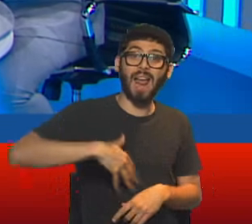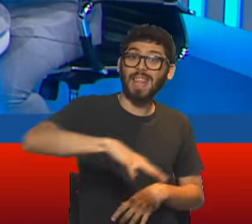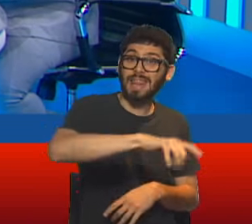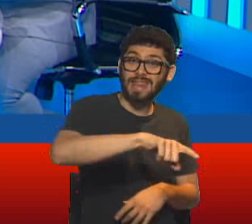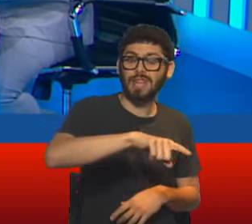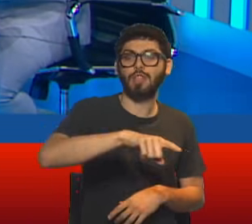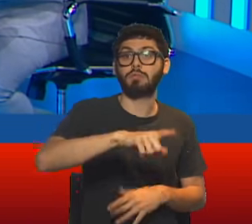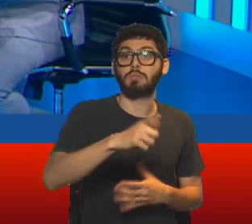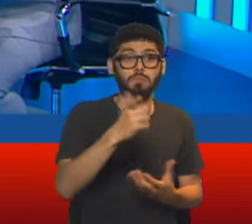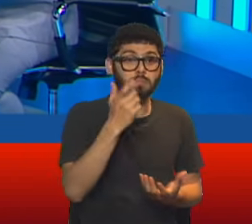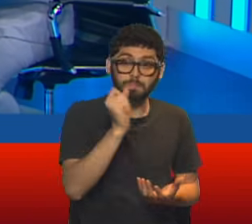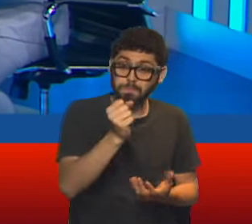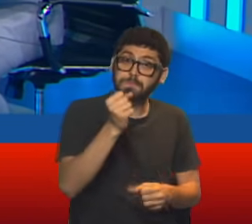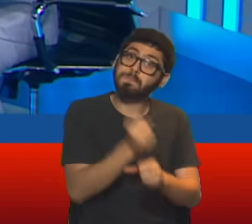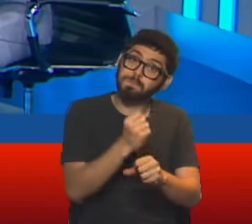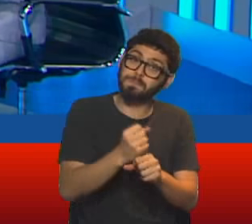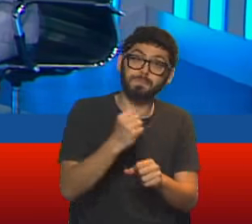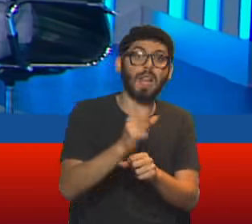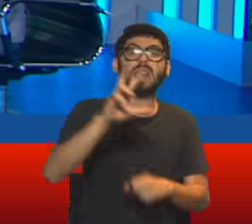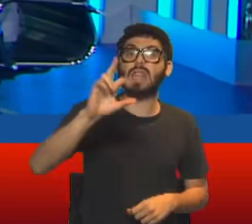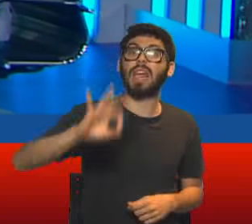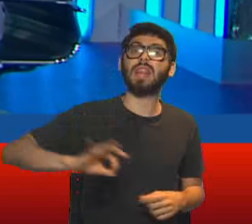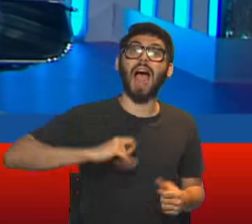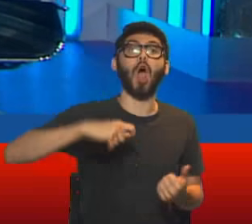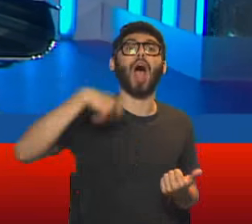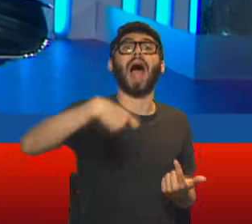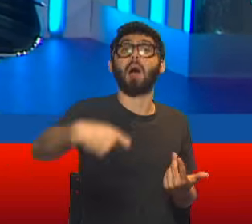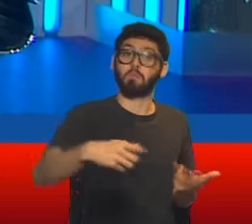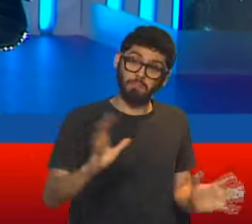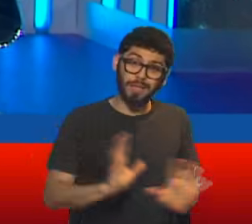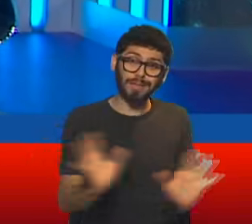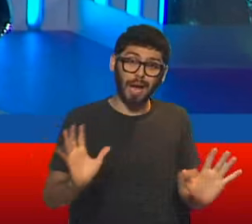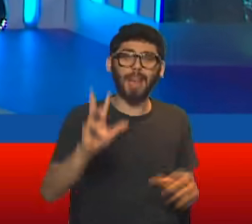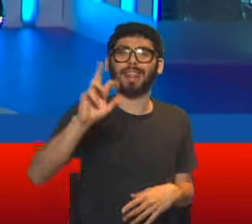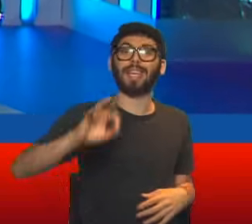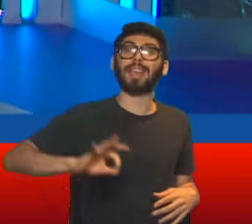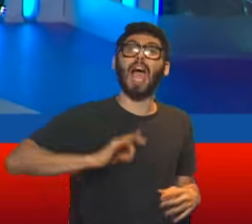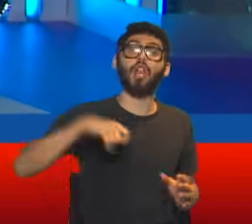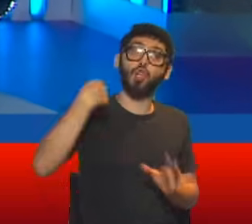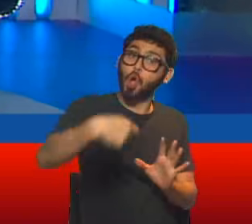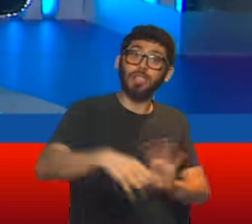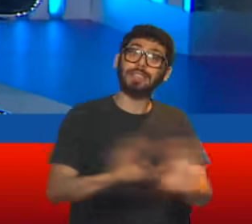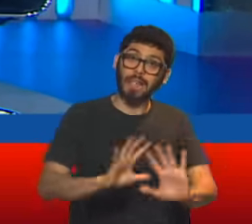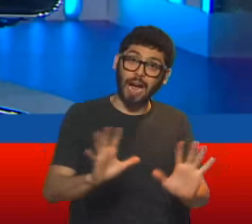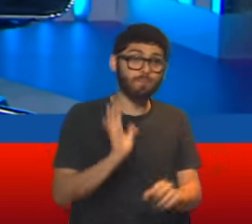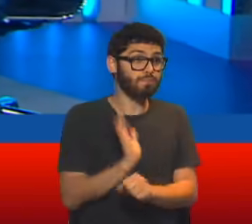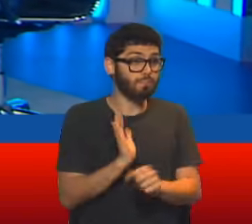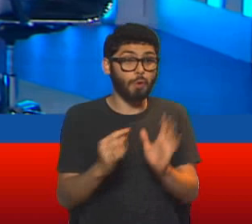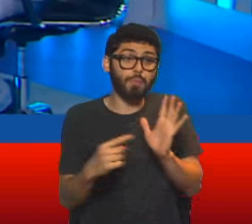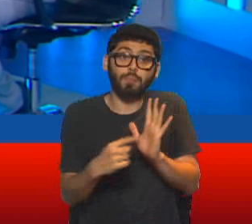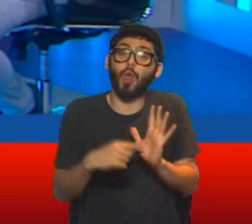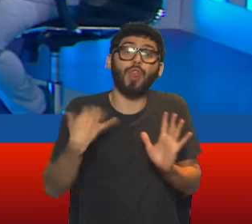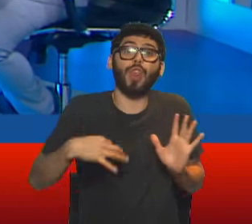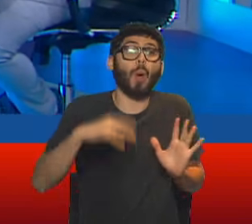trabajado tienen sus 30 años de aporte han trabajado y ya han aportado al estado sus 30 años lo que corresponde lo que es condición